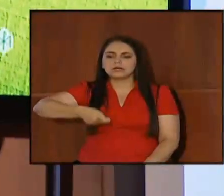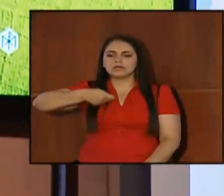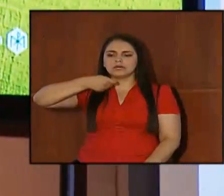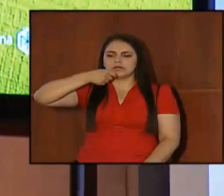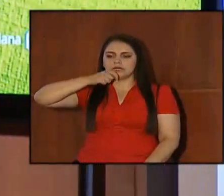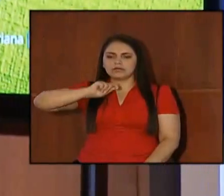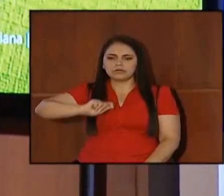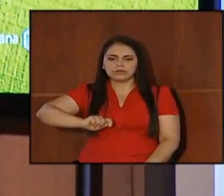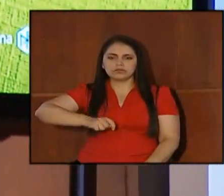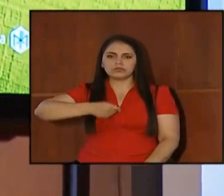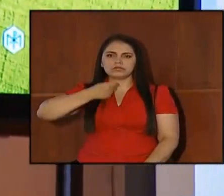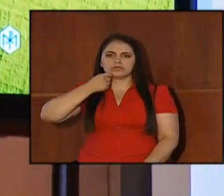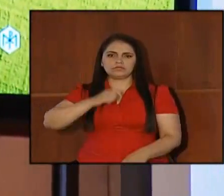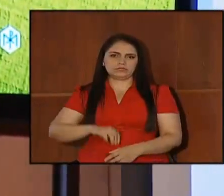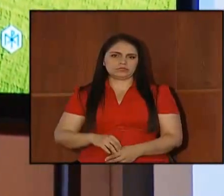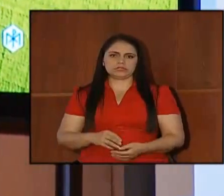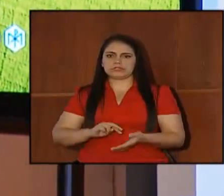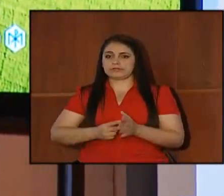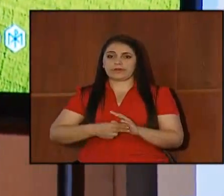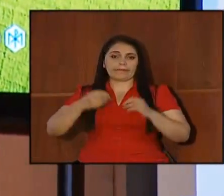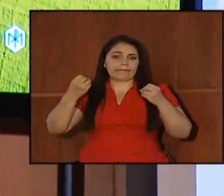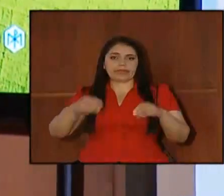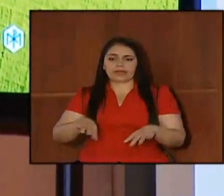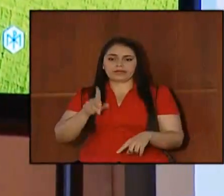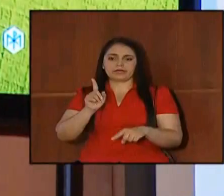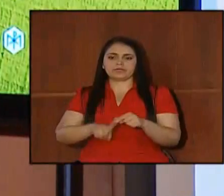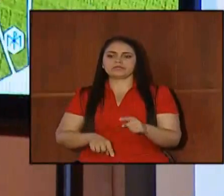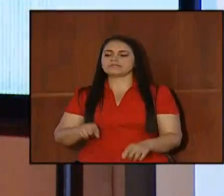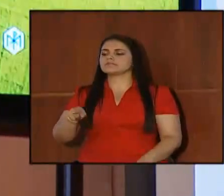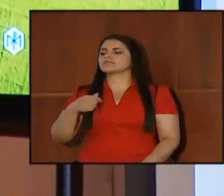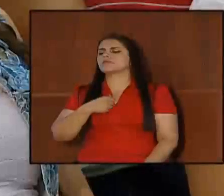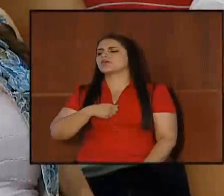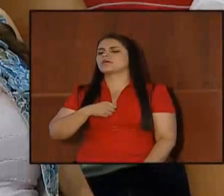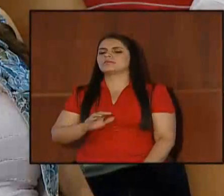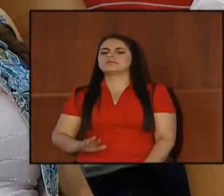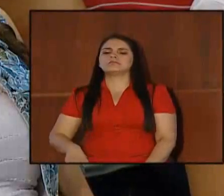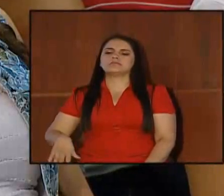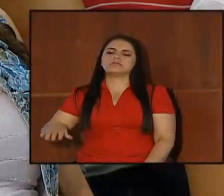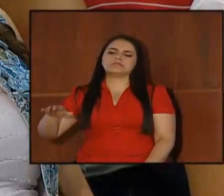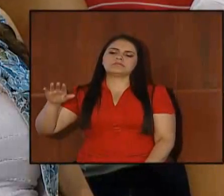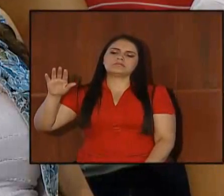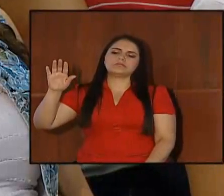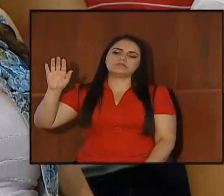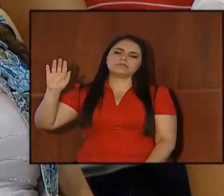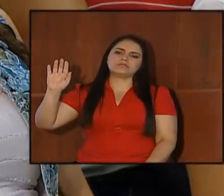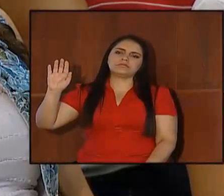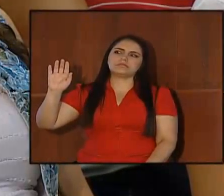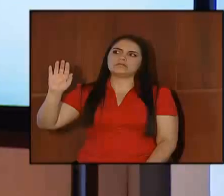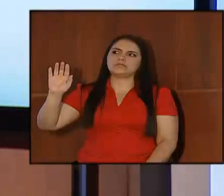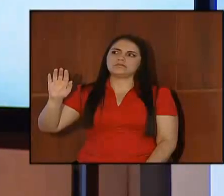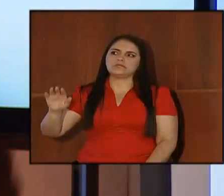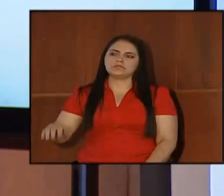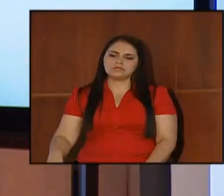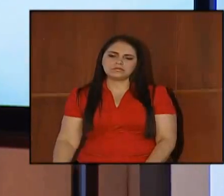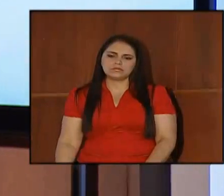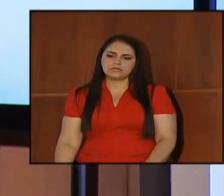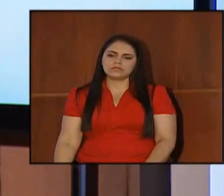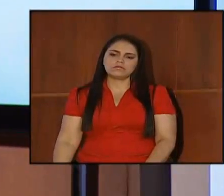ustedes le dicen al paciente, Pepito, levante la mano, y Pepito empieza.